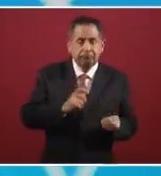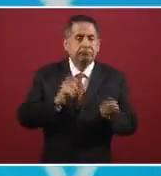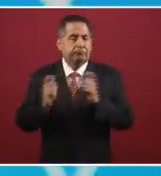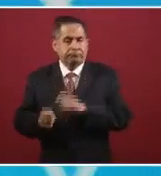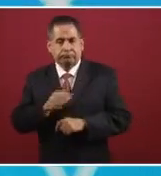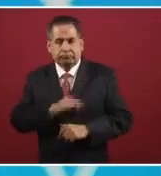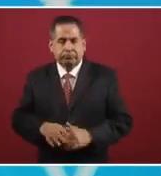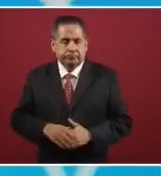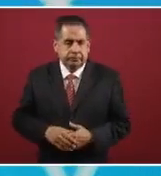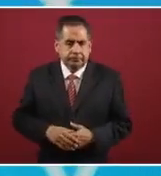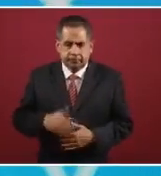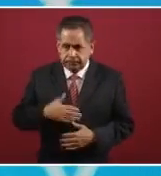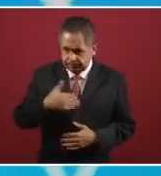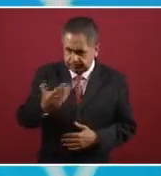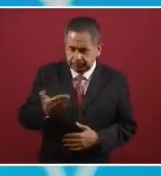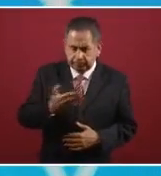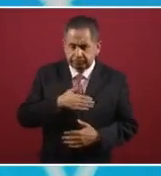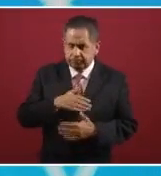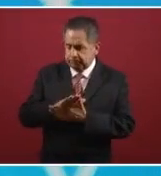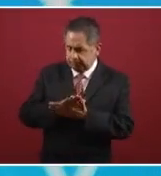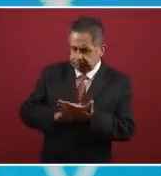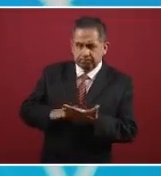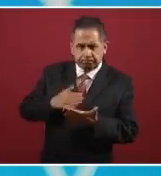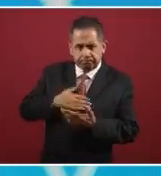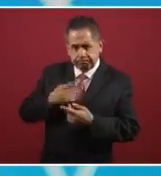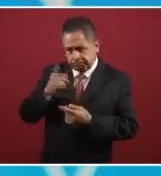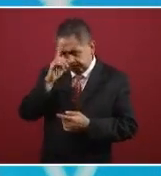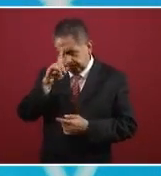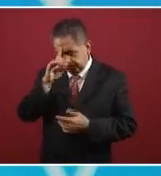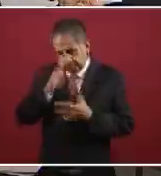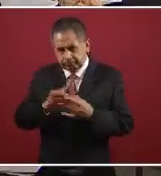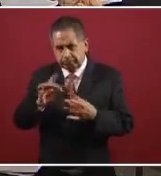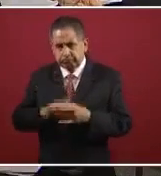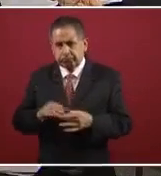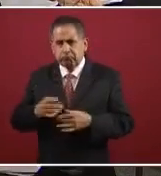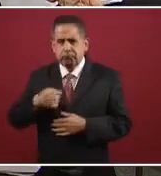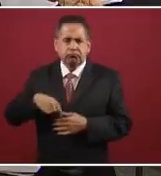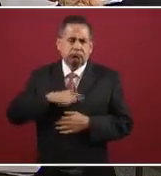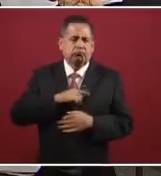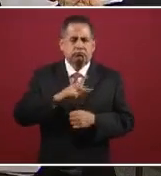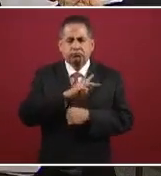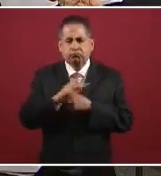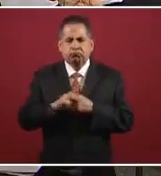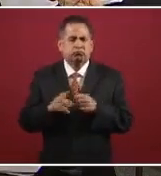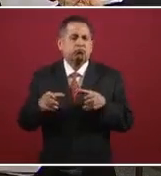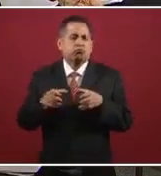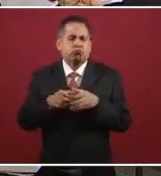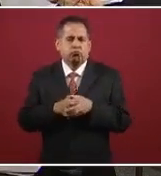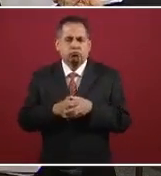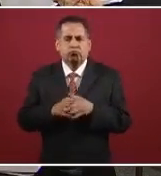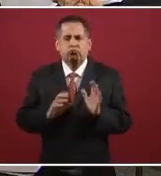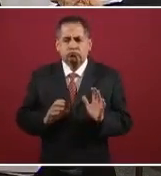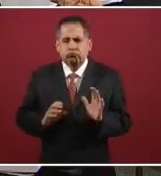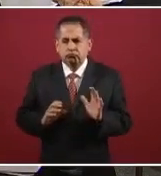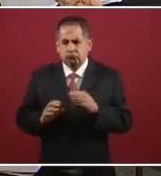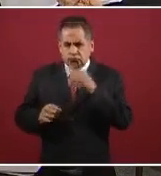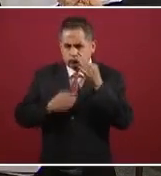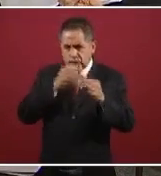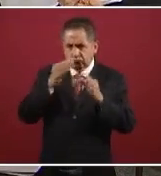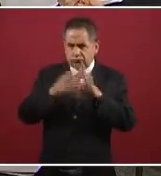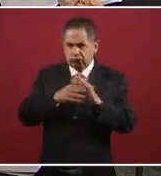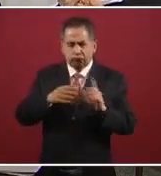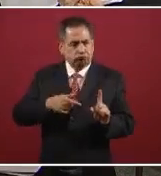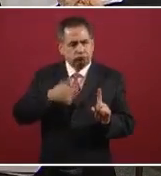con humildad, señor ciudadano presidente. ¿Por qué? Porque somos un pequeño país. Cuando escuchábamos las